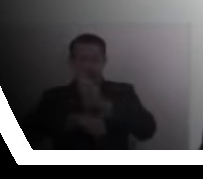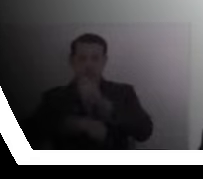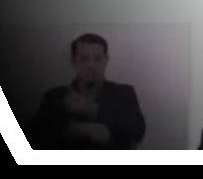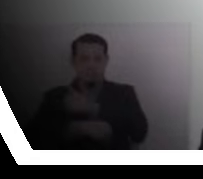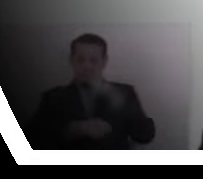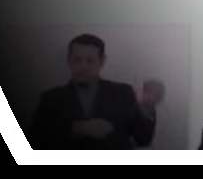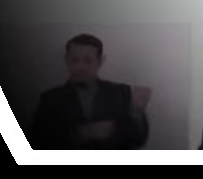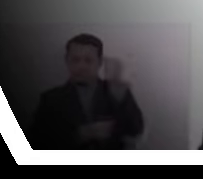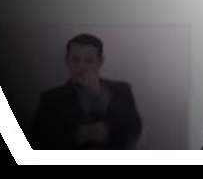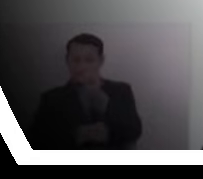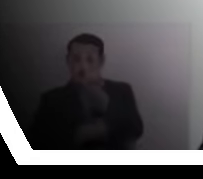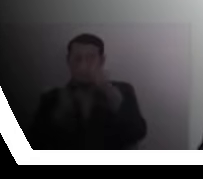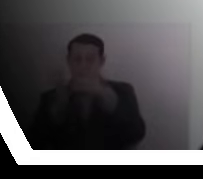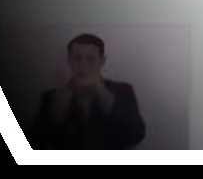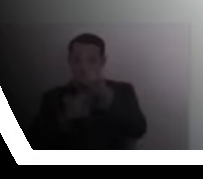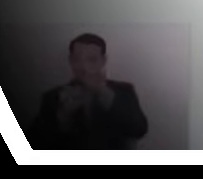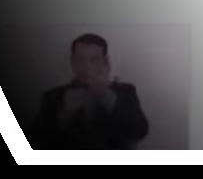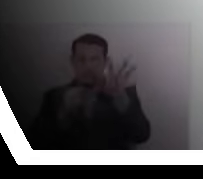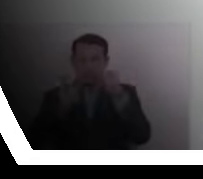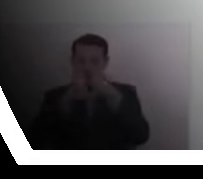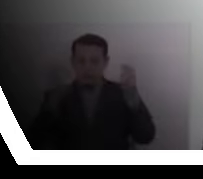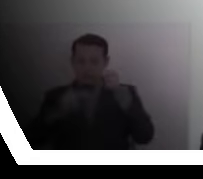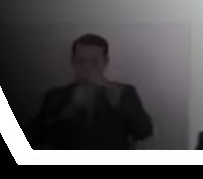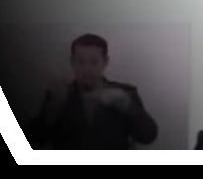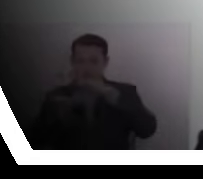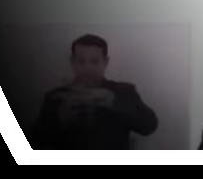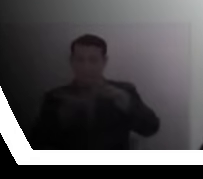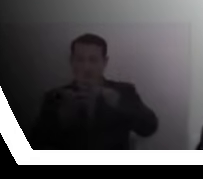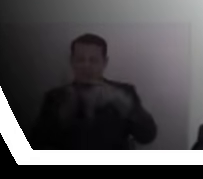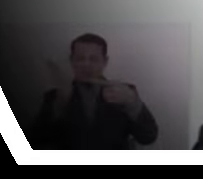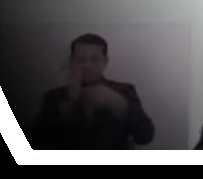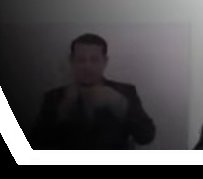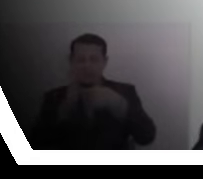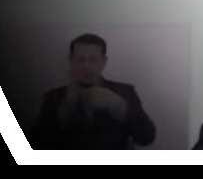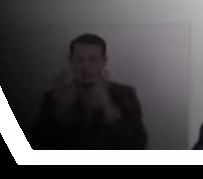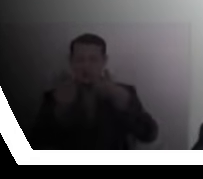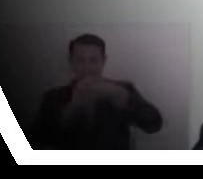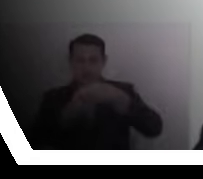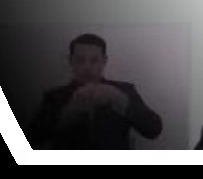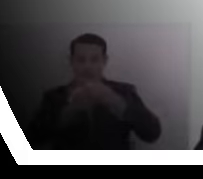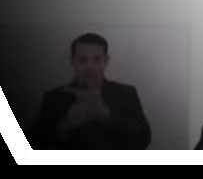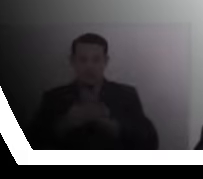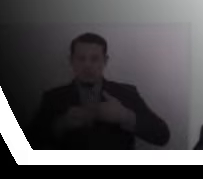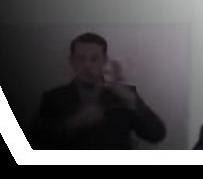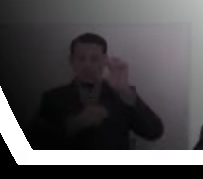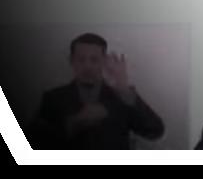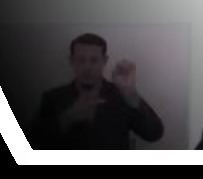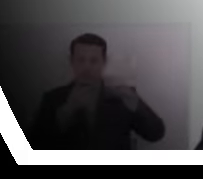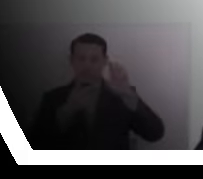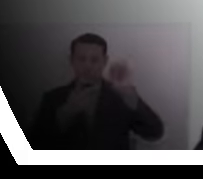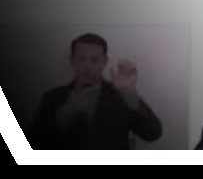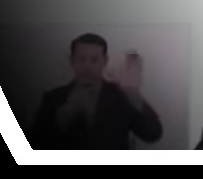destinar 244 millones de para pagar las deudas que nos dejó Francisco Flores Tony